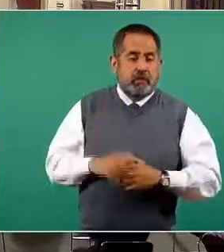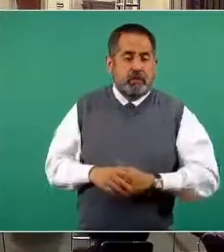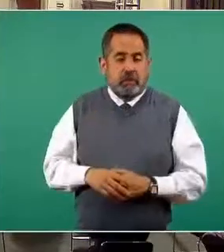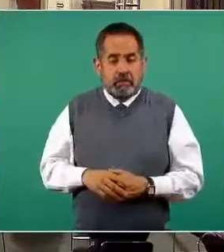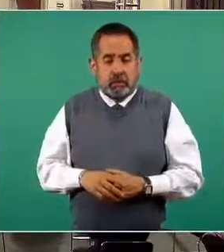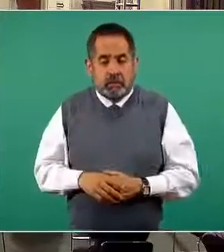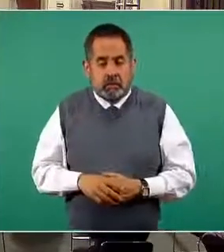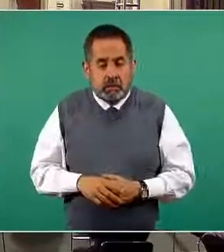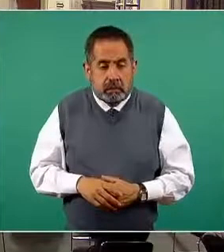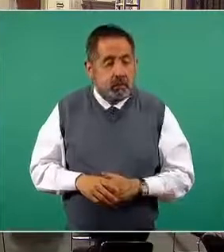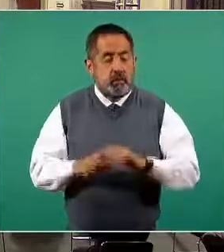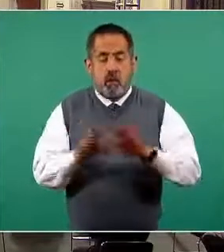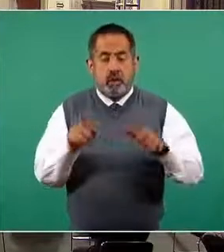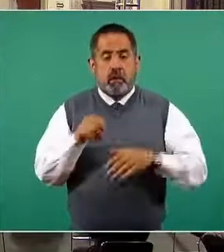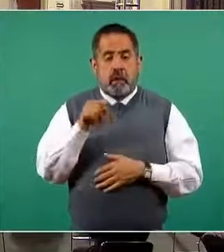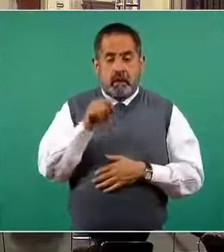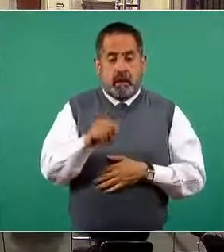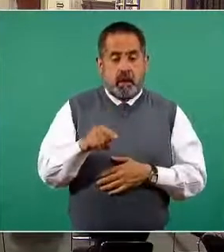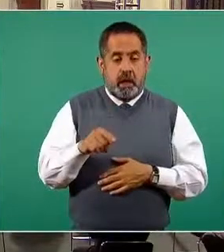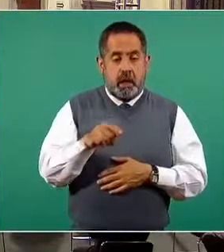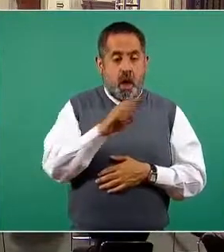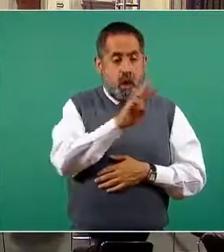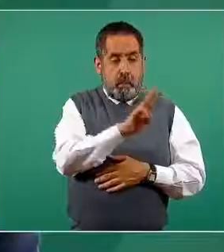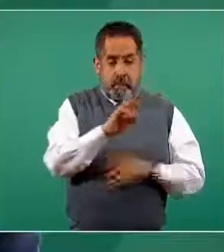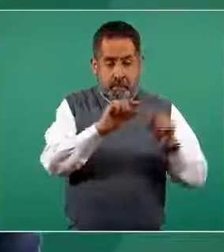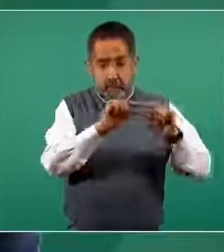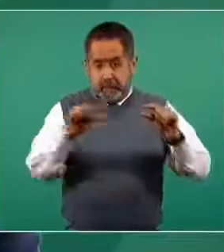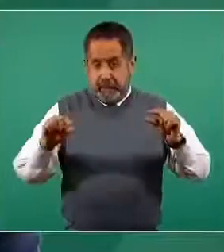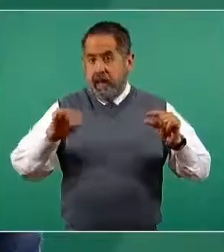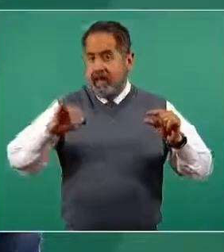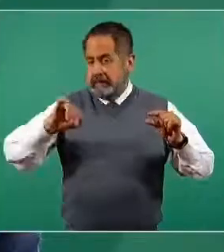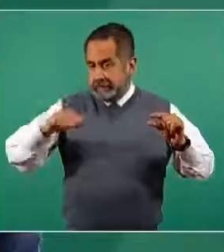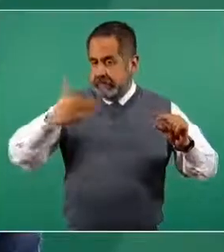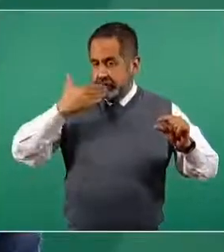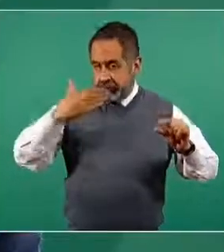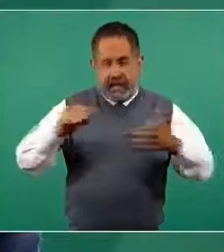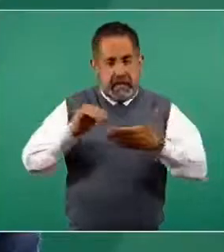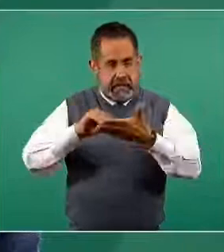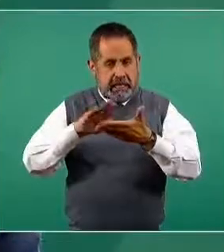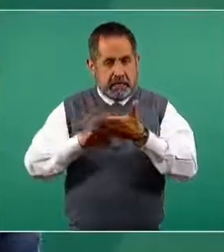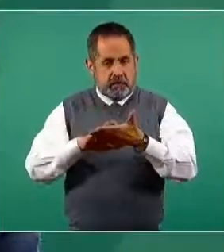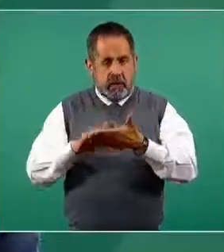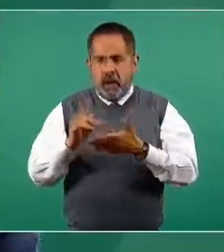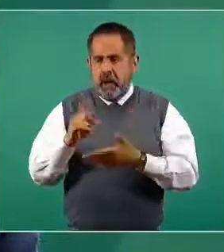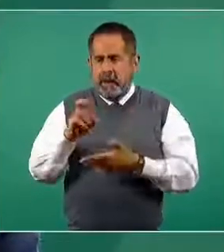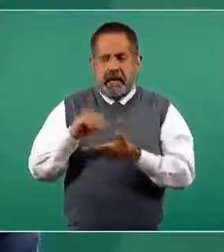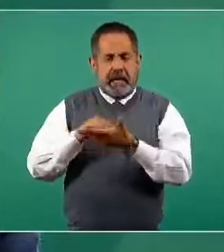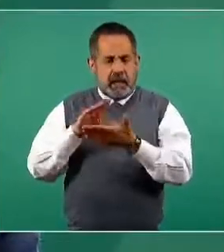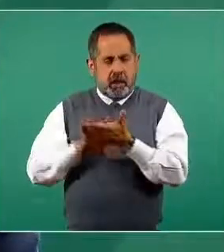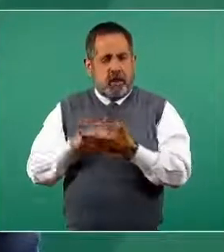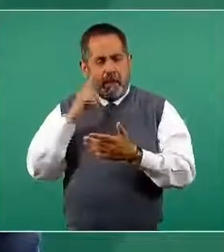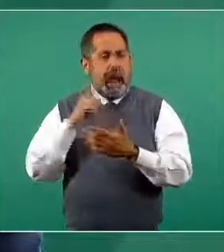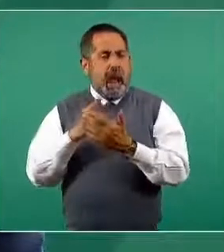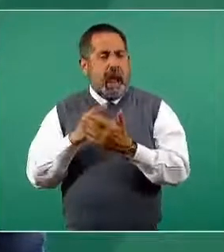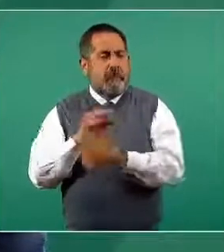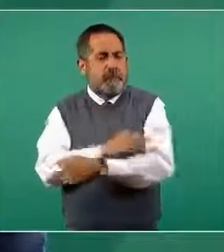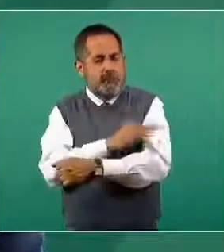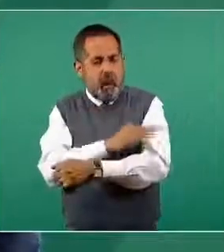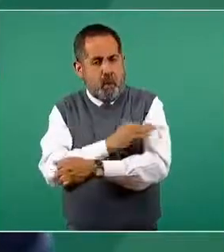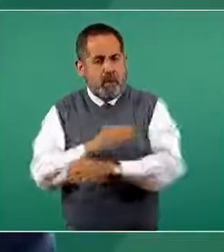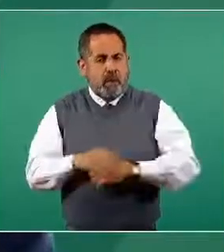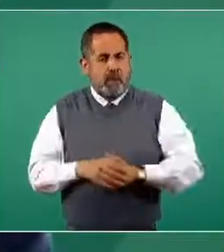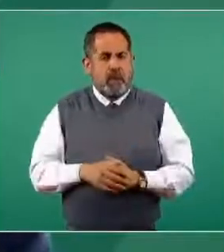No, la dirección web es correcta, es el portal de registro y preregistro del programa de vacunación